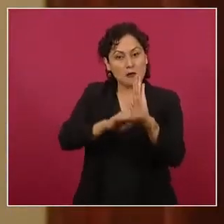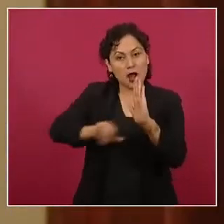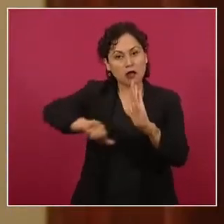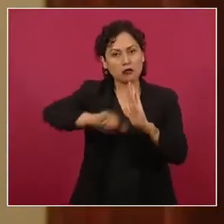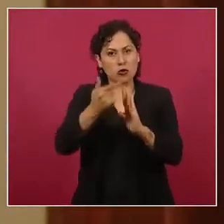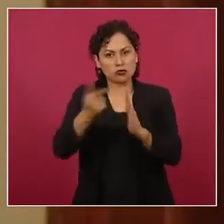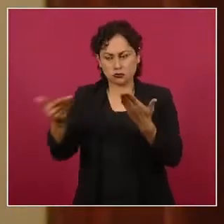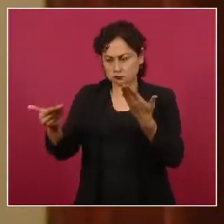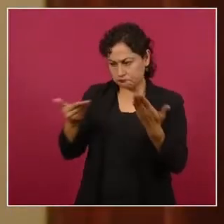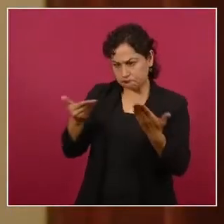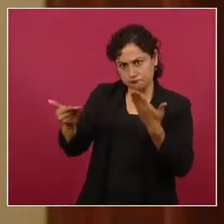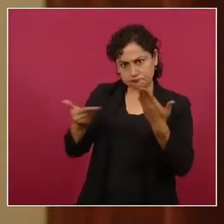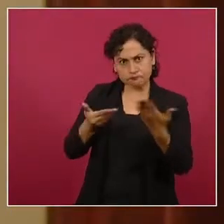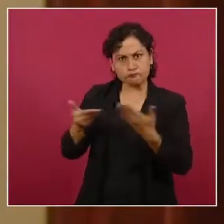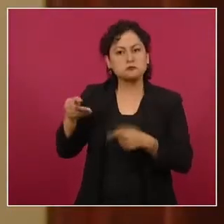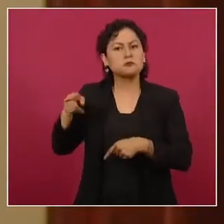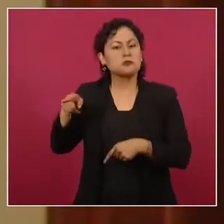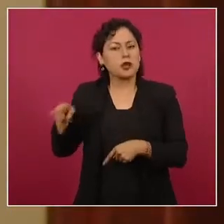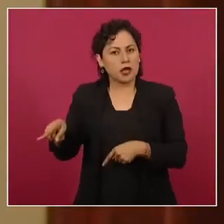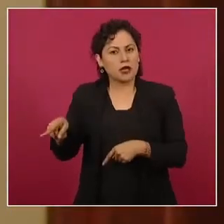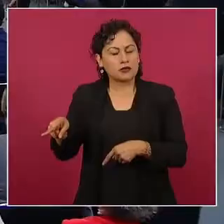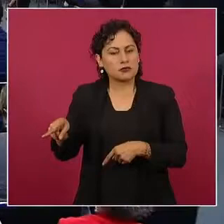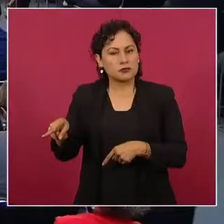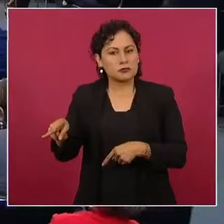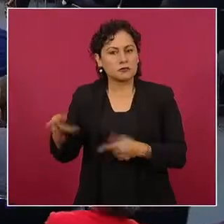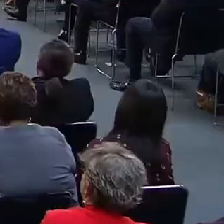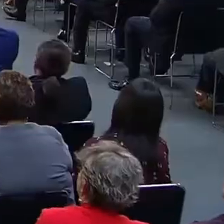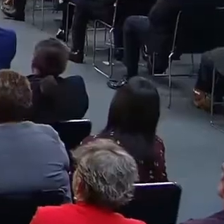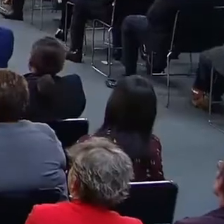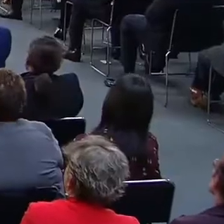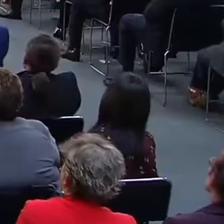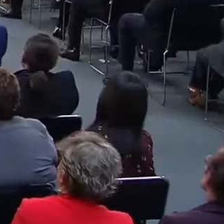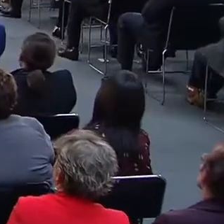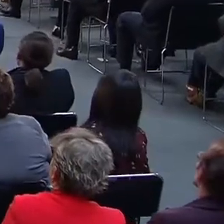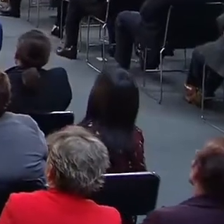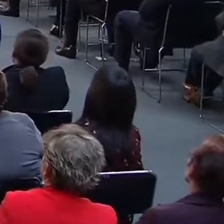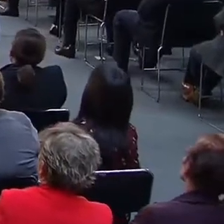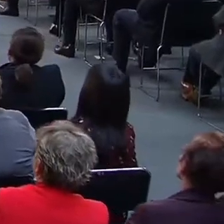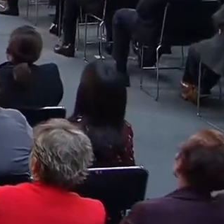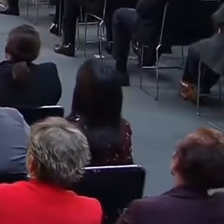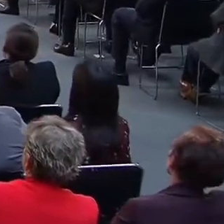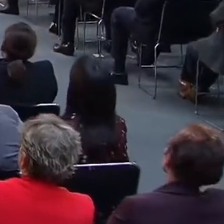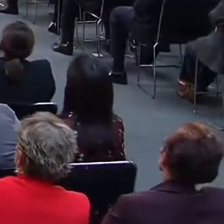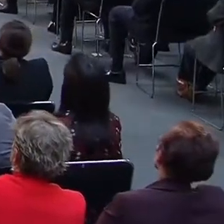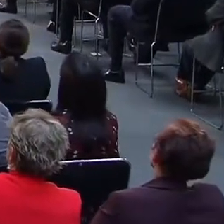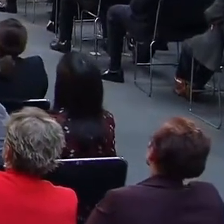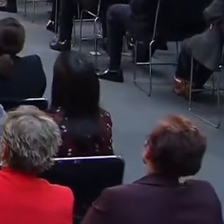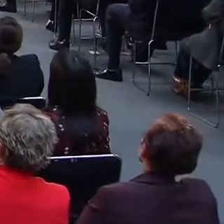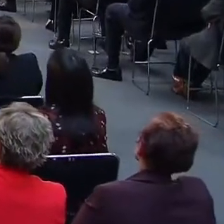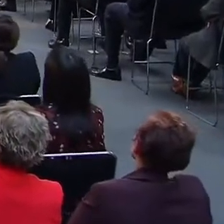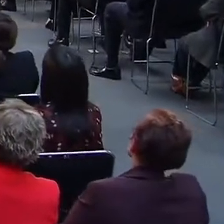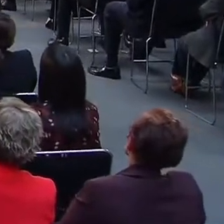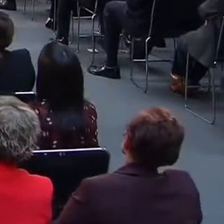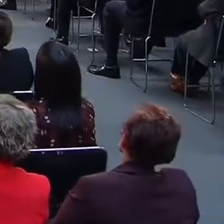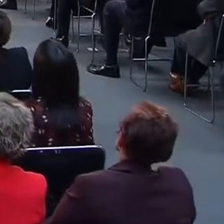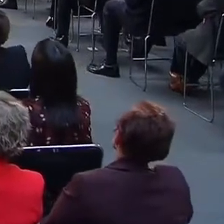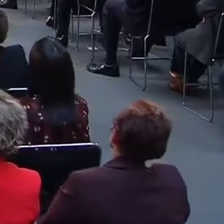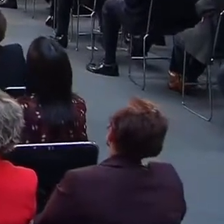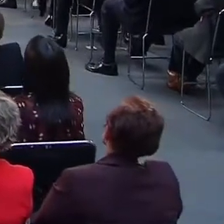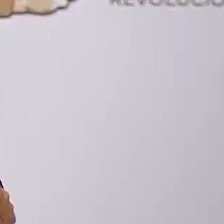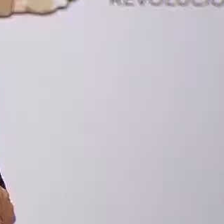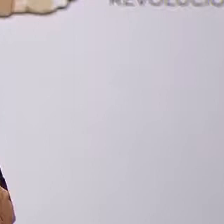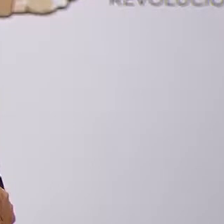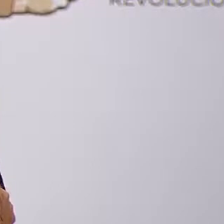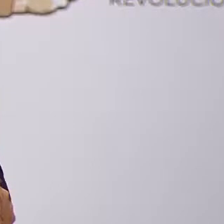fue modificado y que, permítame aquí con usted reconocer el trabajo de los presidentes de la Comisión